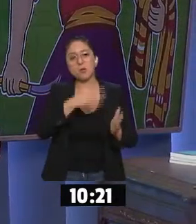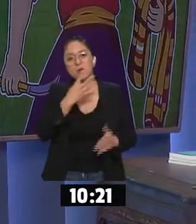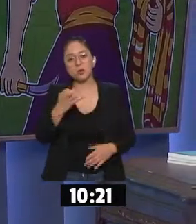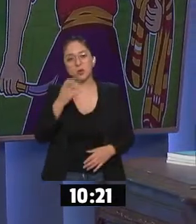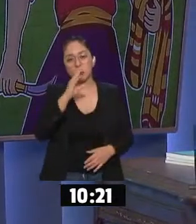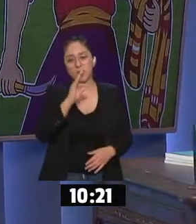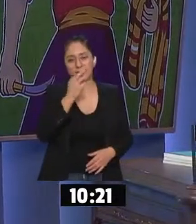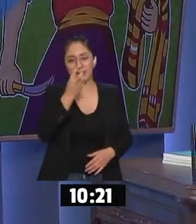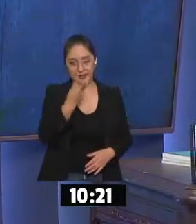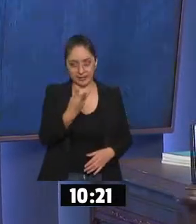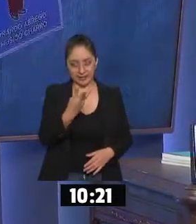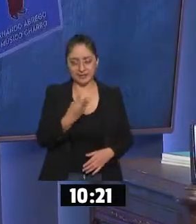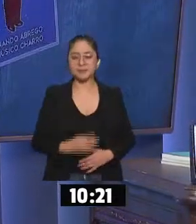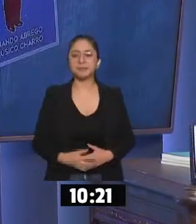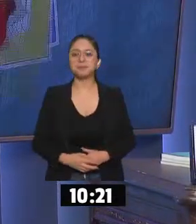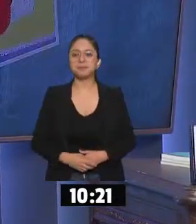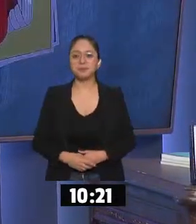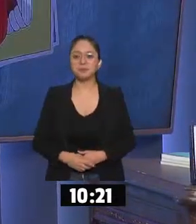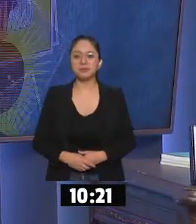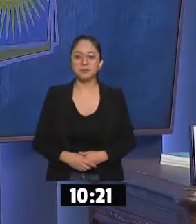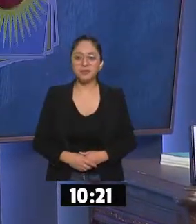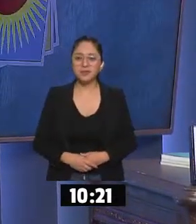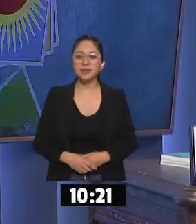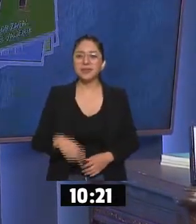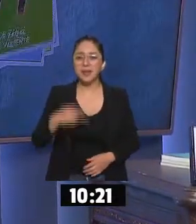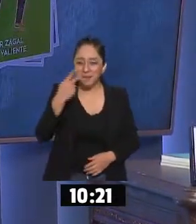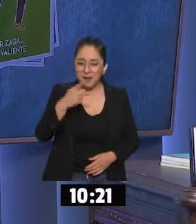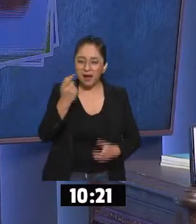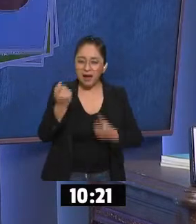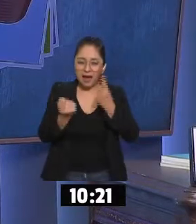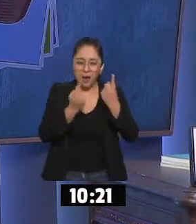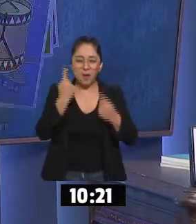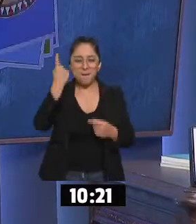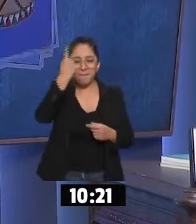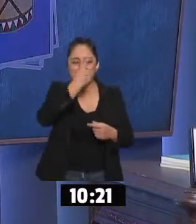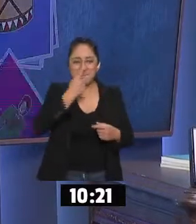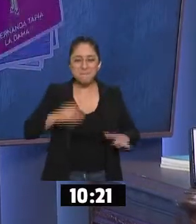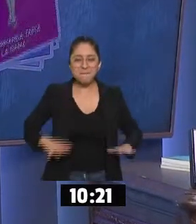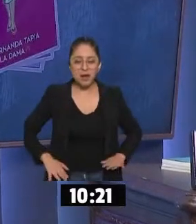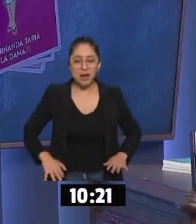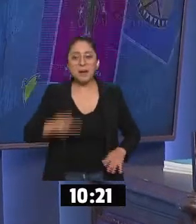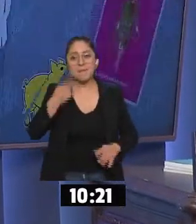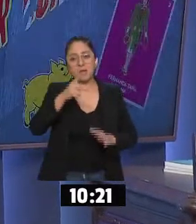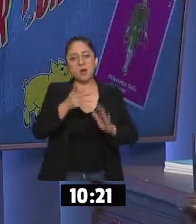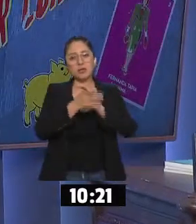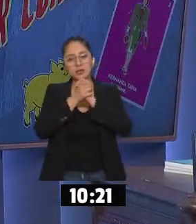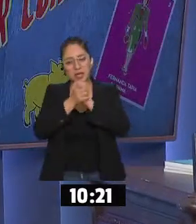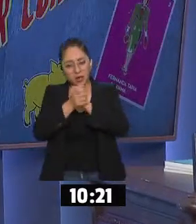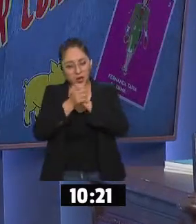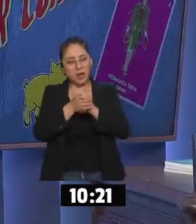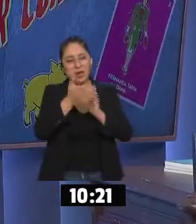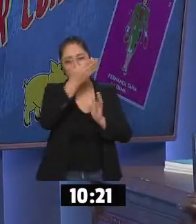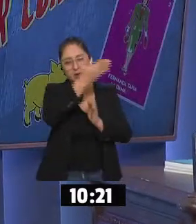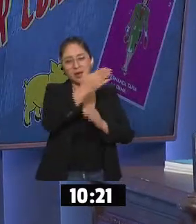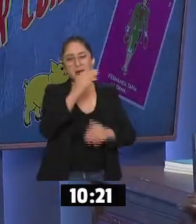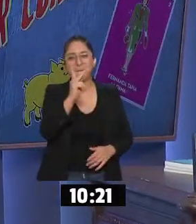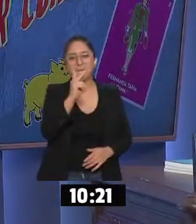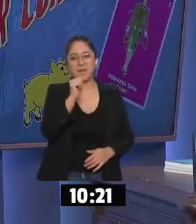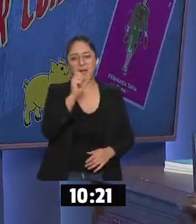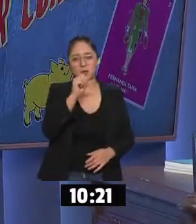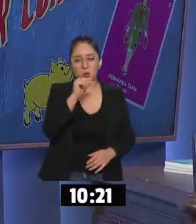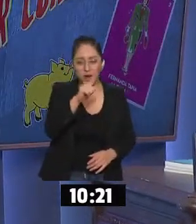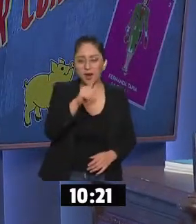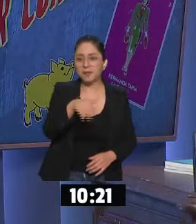Boing, como que de repente por ahí se parece. Por ahí tuvieron que cambiarle. Se parece, pero no me oyó. Saludos a los compañeros de la Cooperativa Pascual. Y también el Año